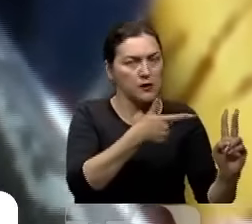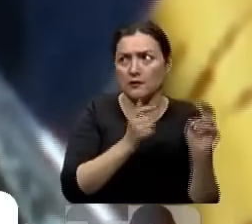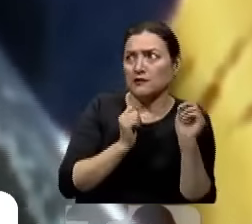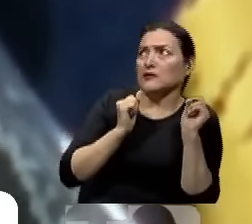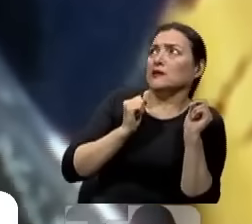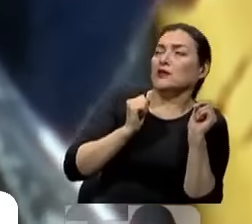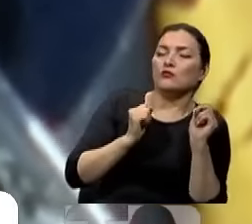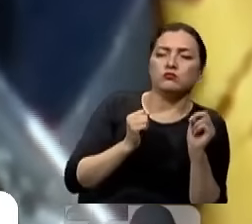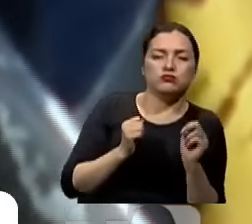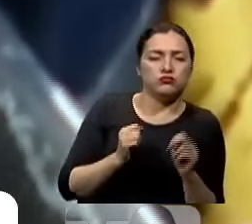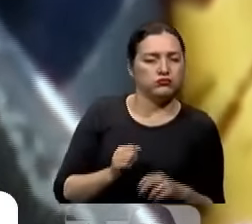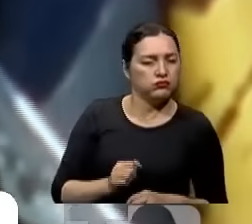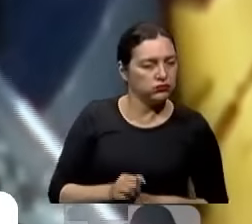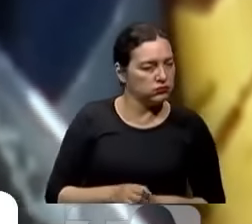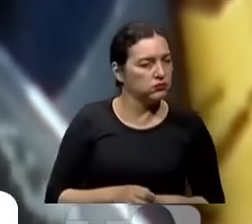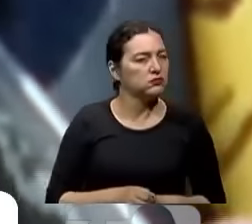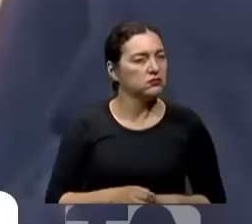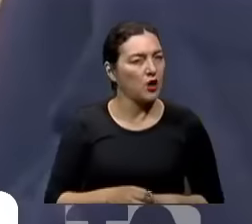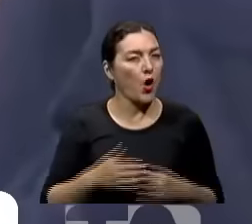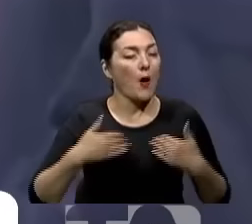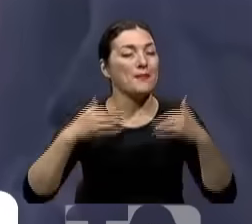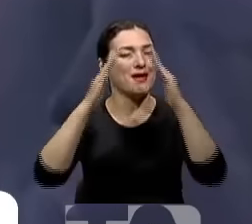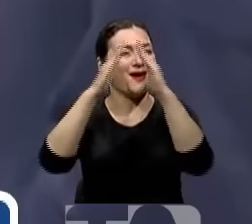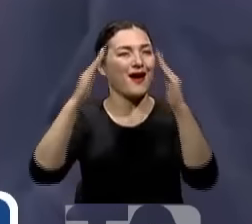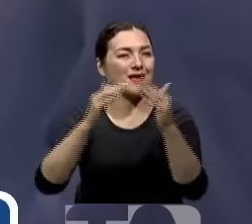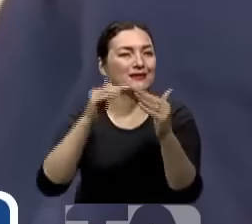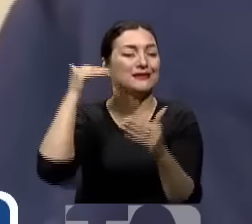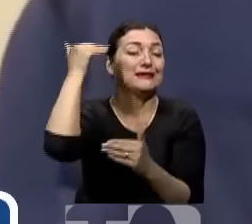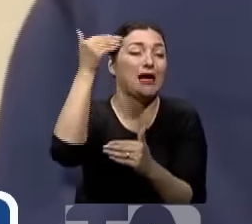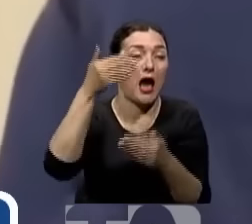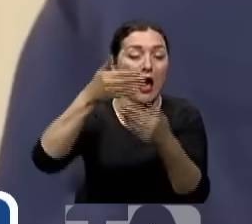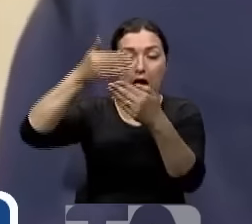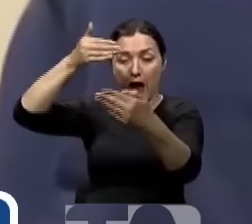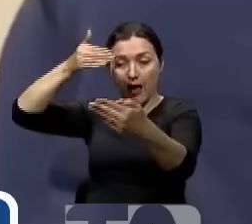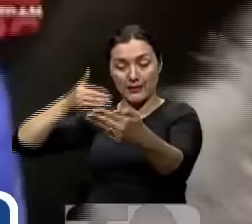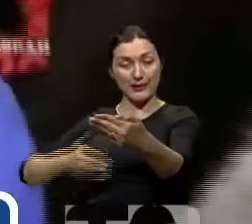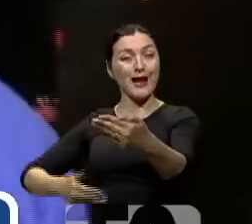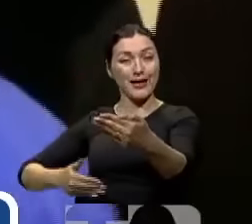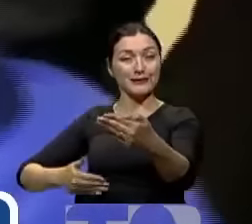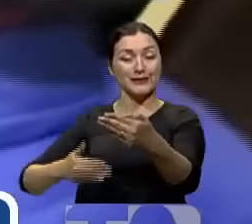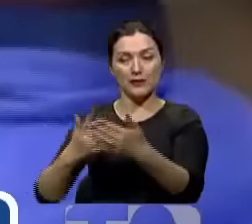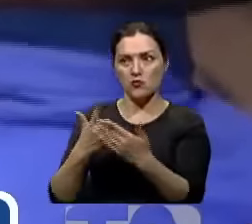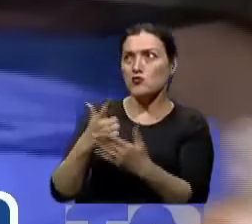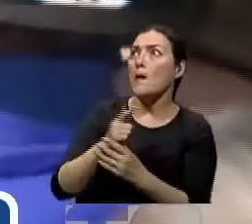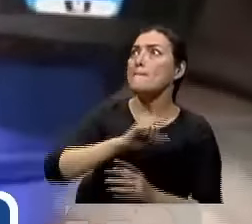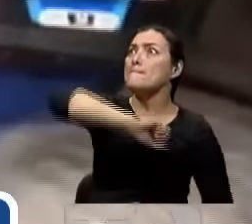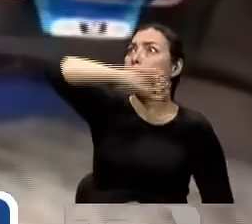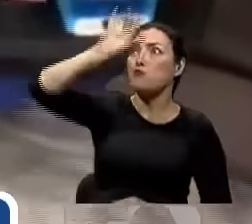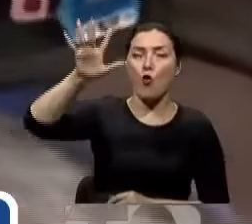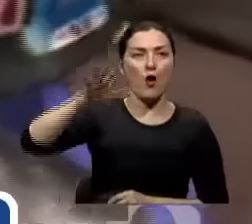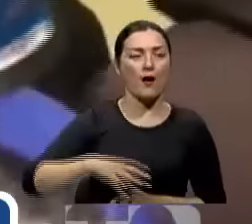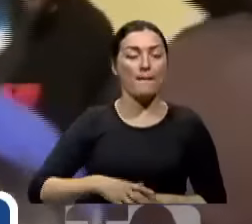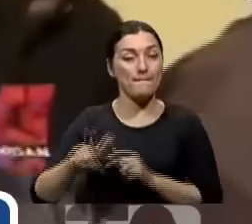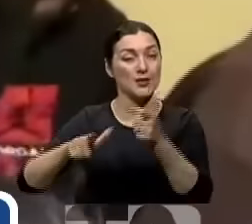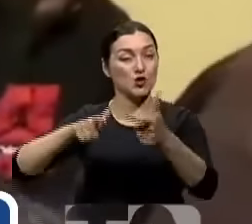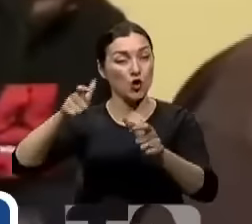para un solar que queda atrás de donde yo vivo. Sin embargo, la comunidad logró atraparlos e hicieron justicia por mano